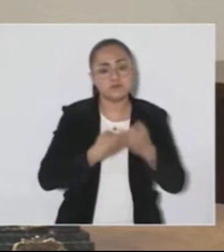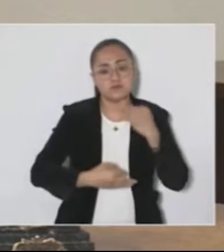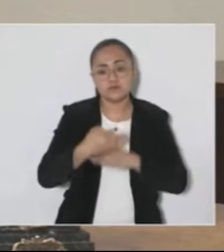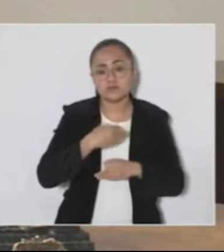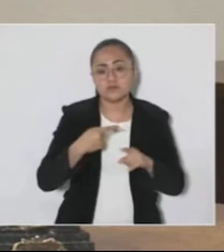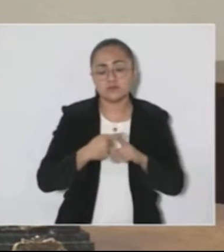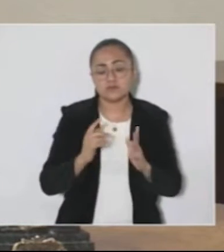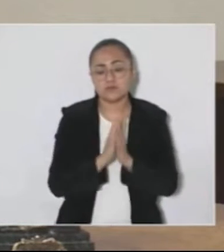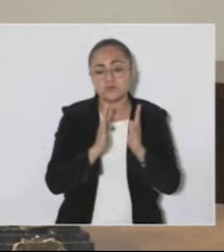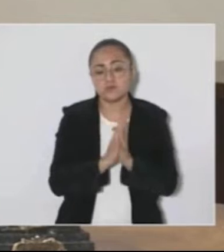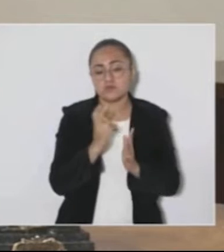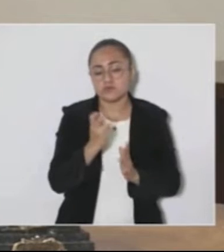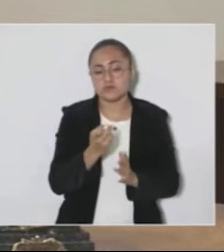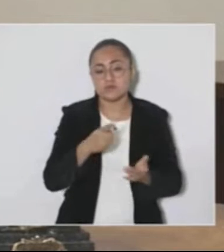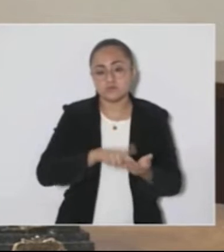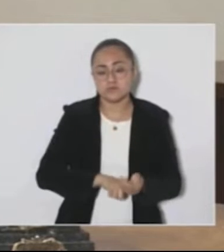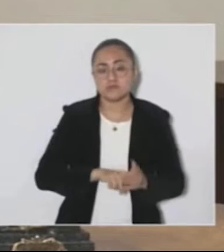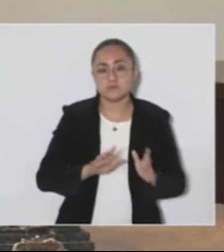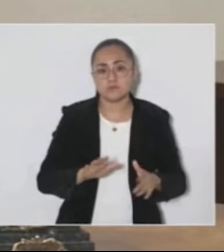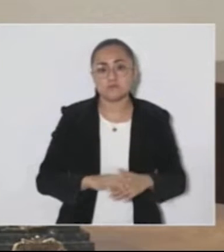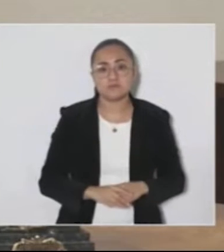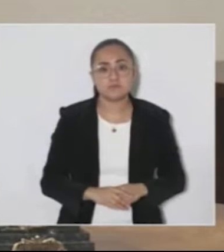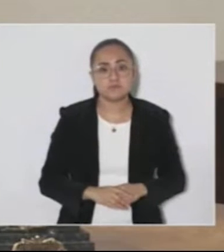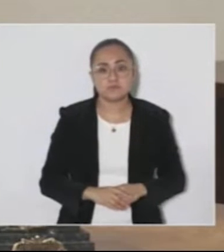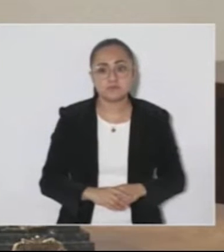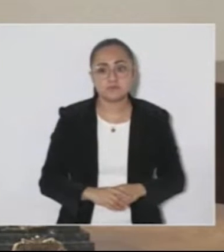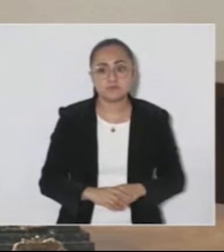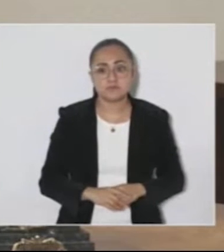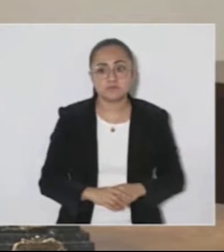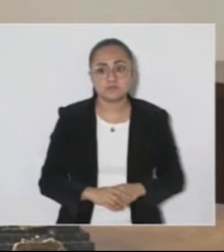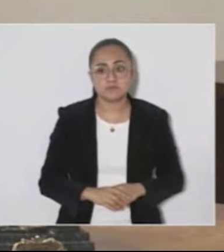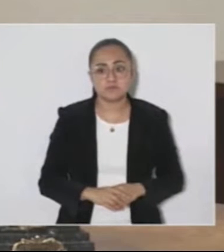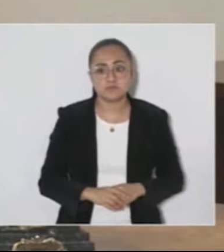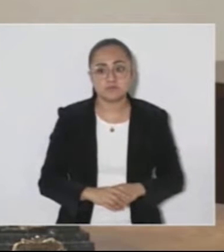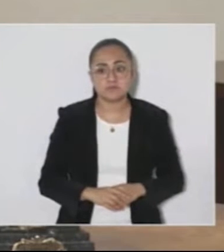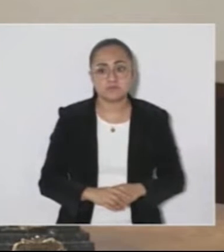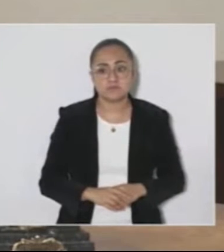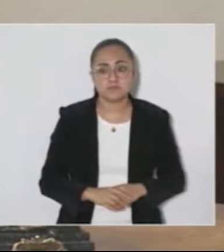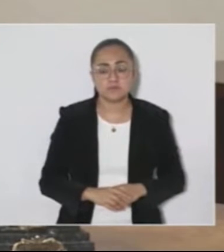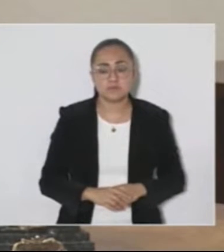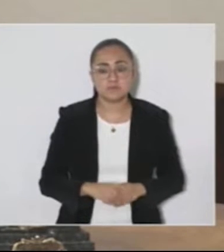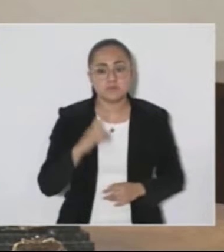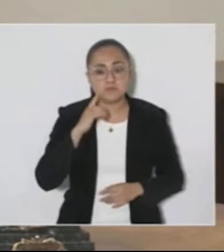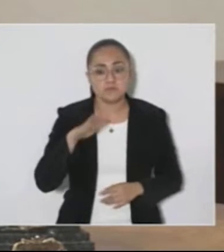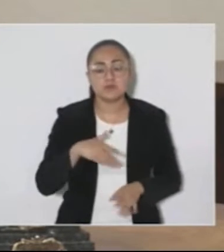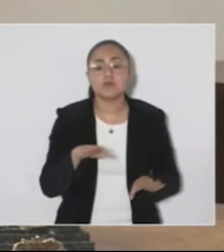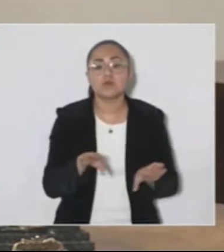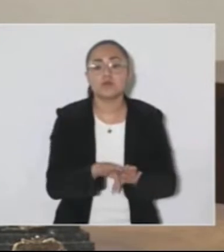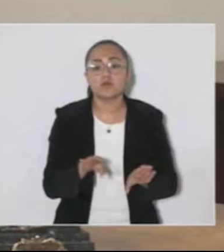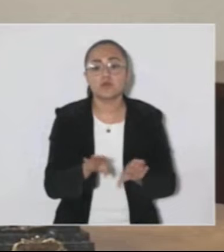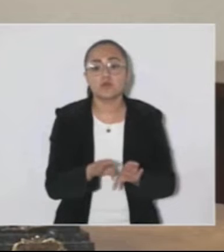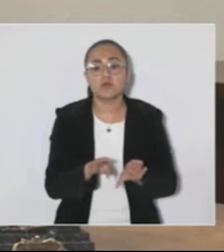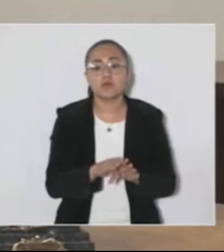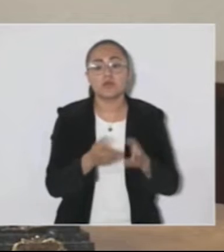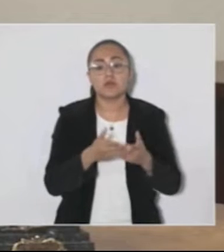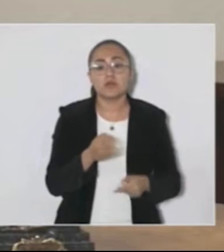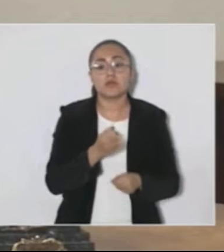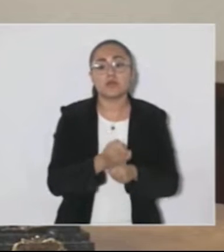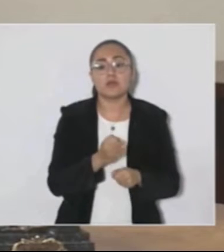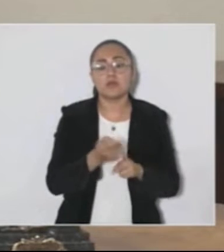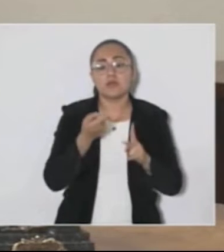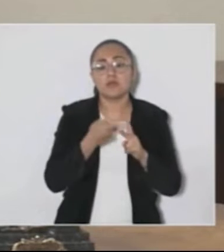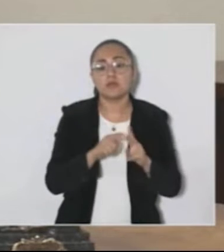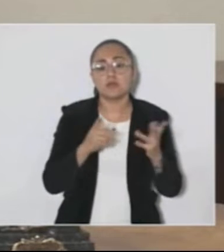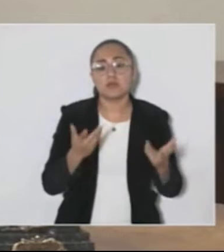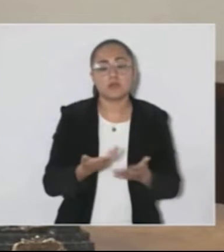todos los que participaron ahí Sí ya la indagatoria que se abrió a partir